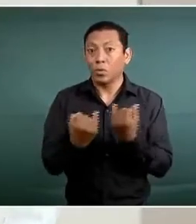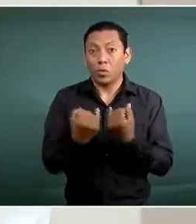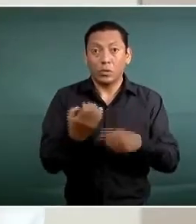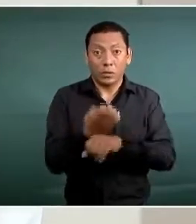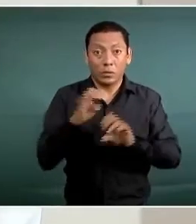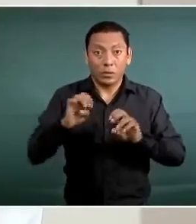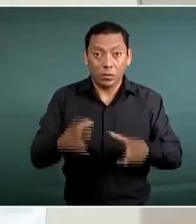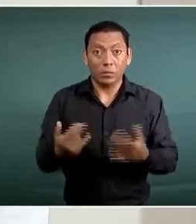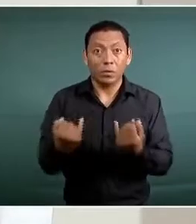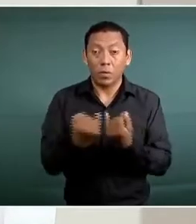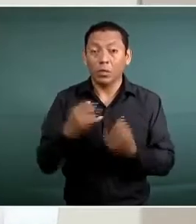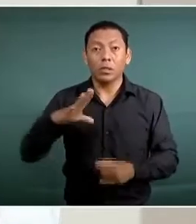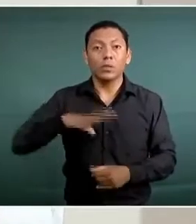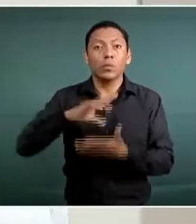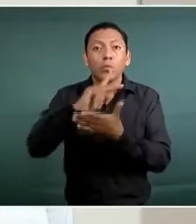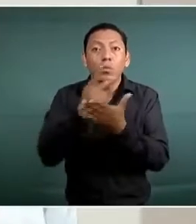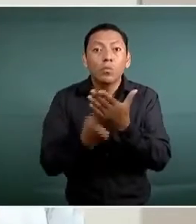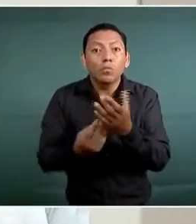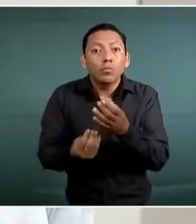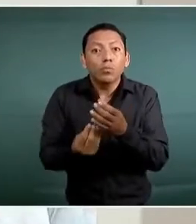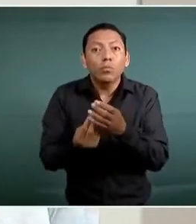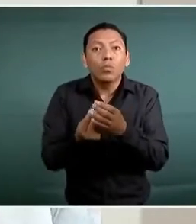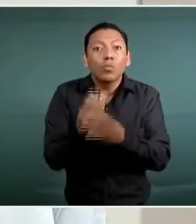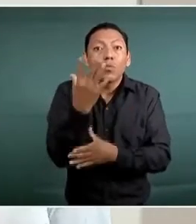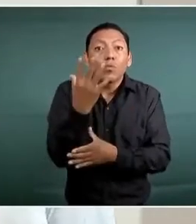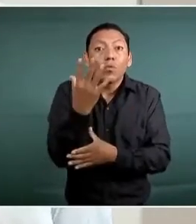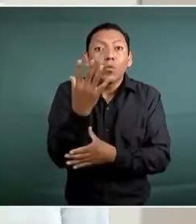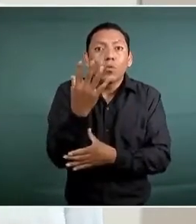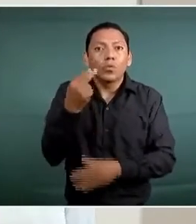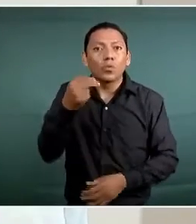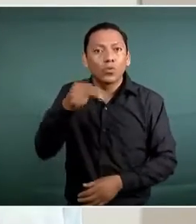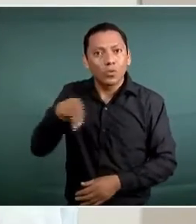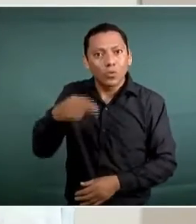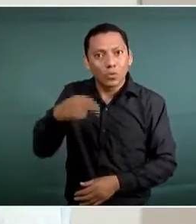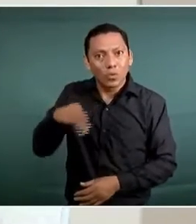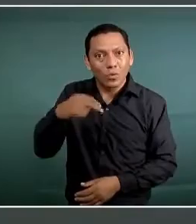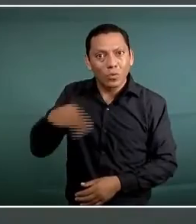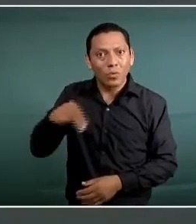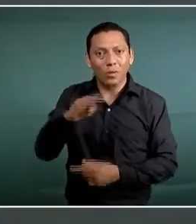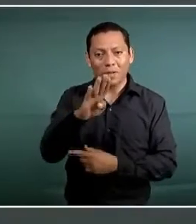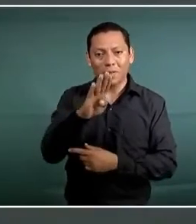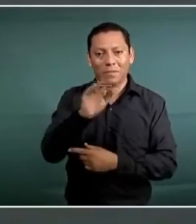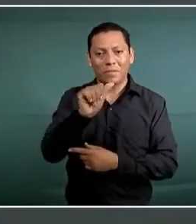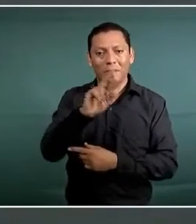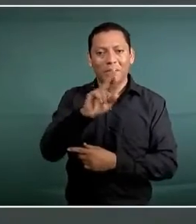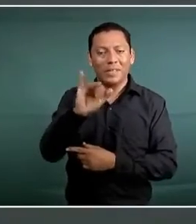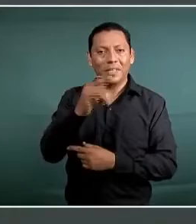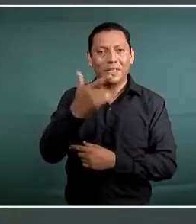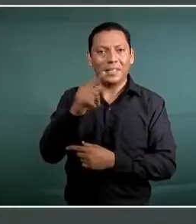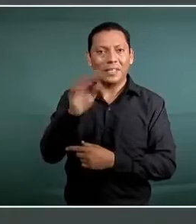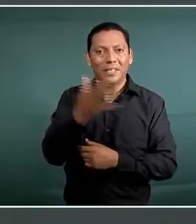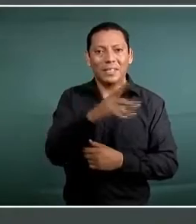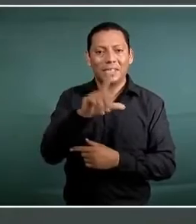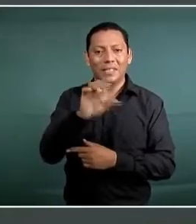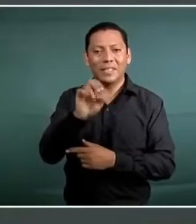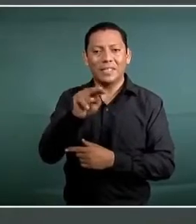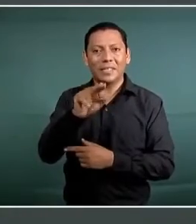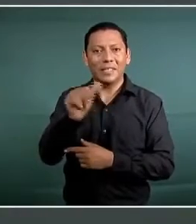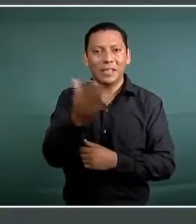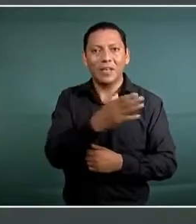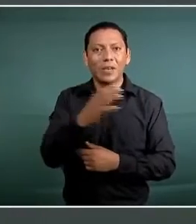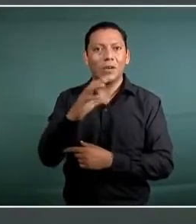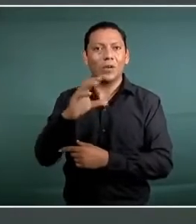Chiapas creamos un programa nuevo que se llama Barriguita llena, corazón